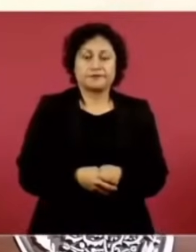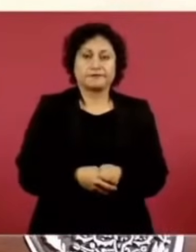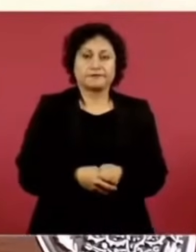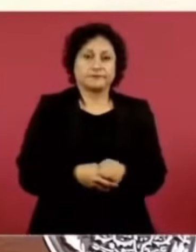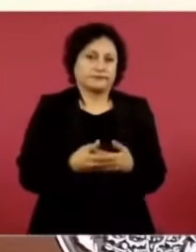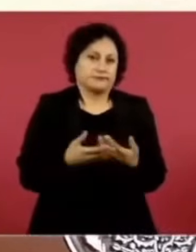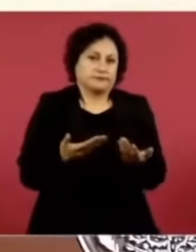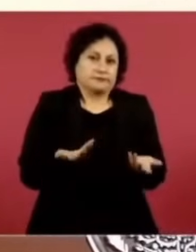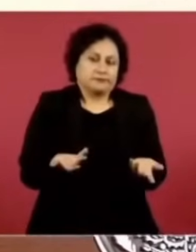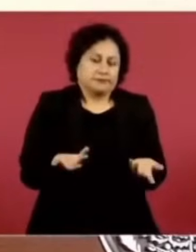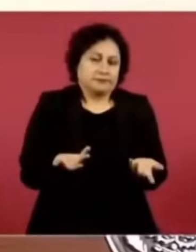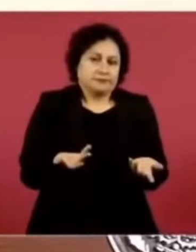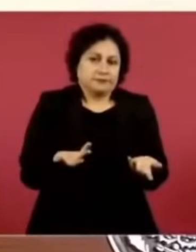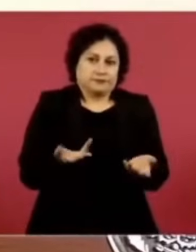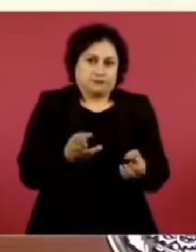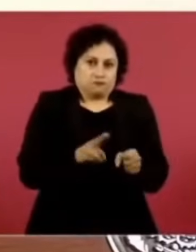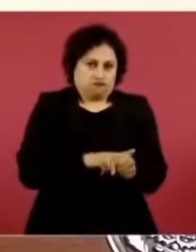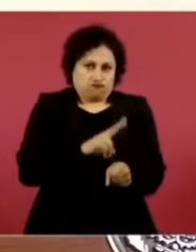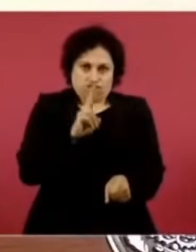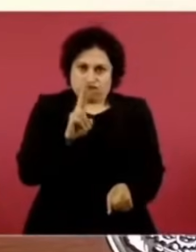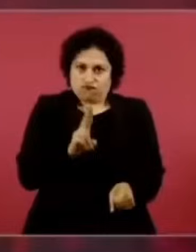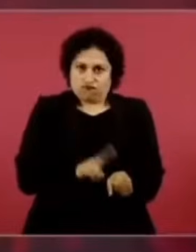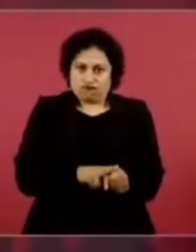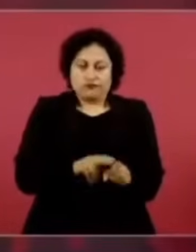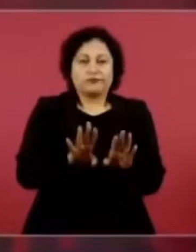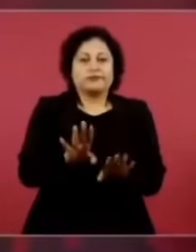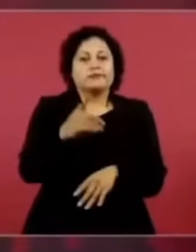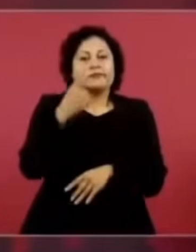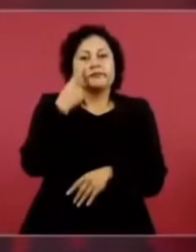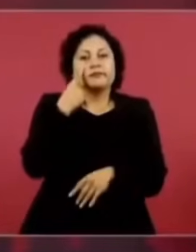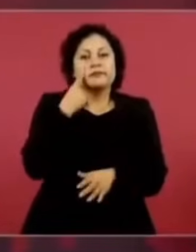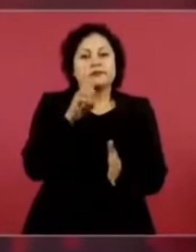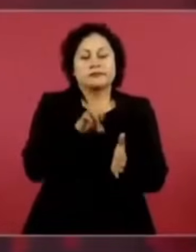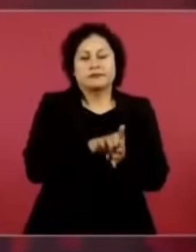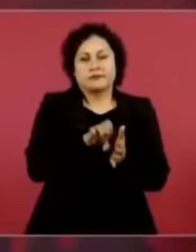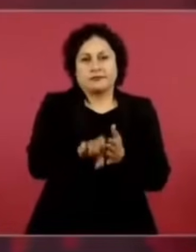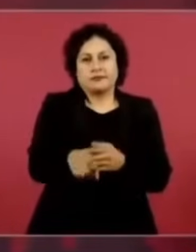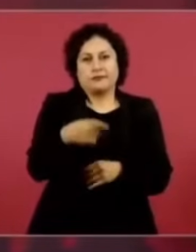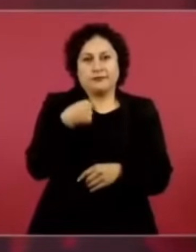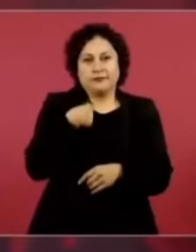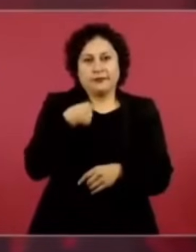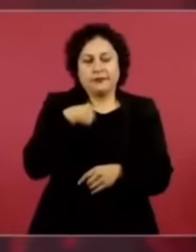Normal. A mí hasta risa me da de que